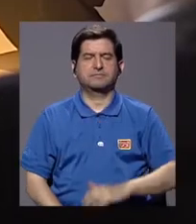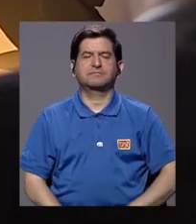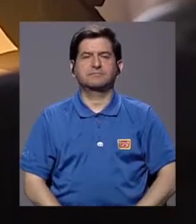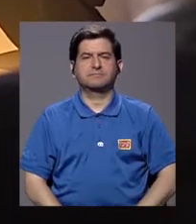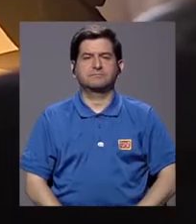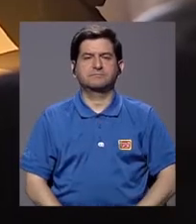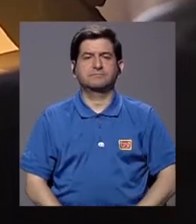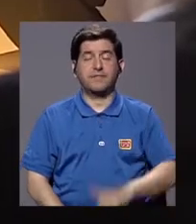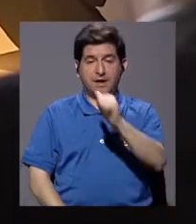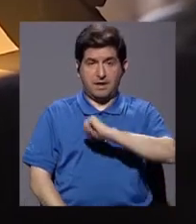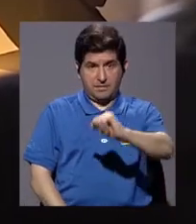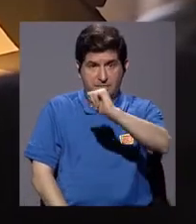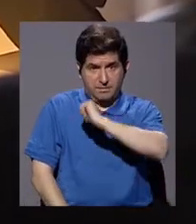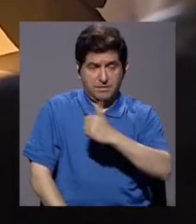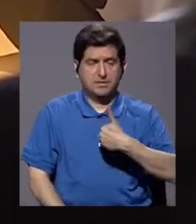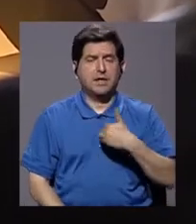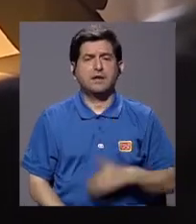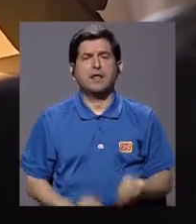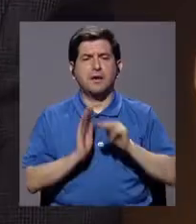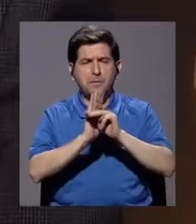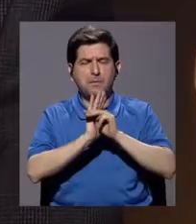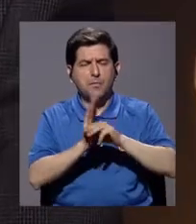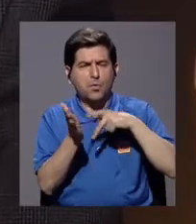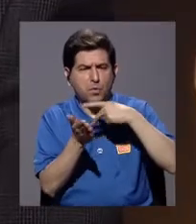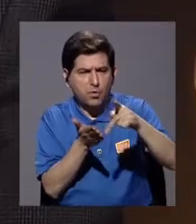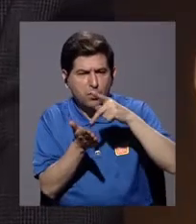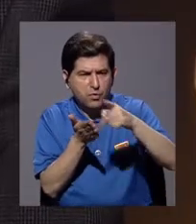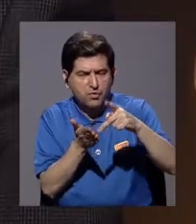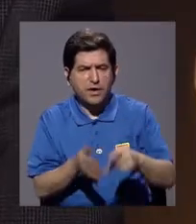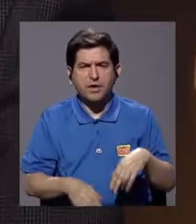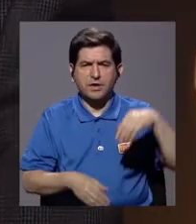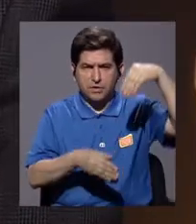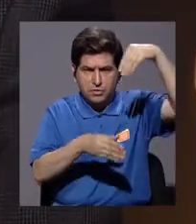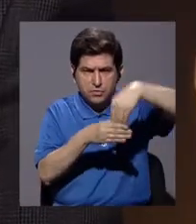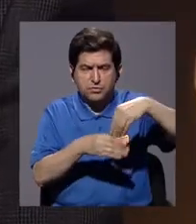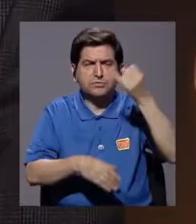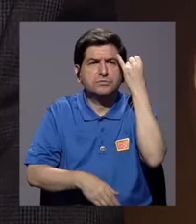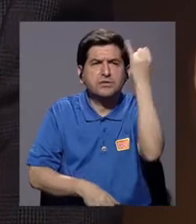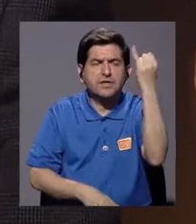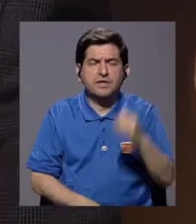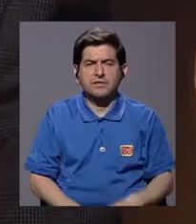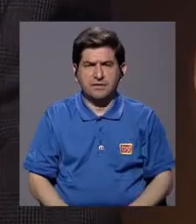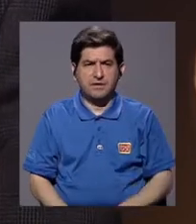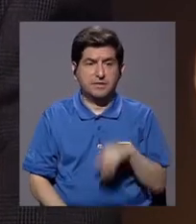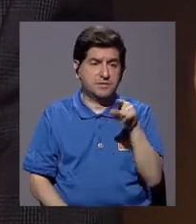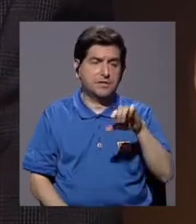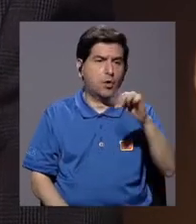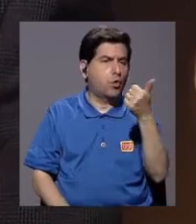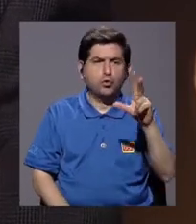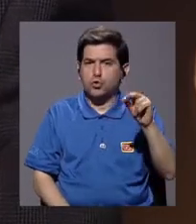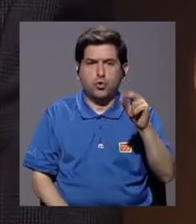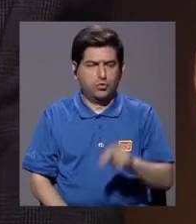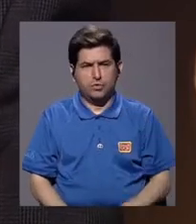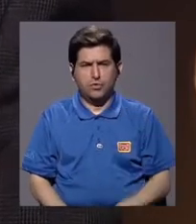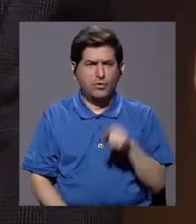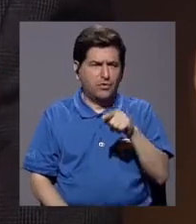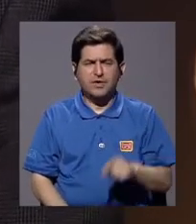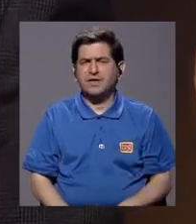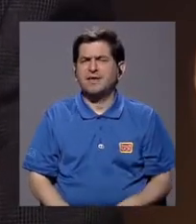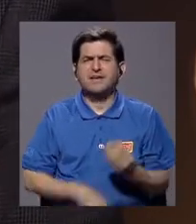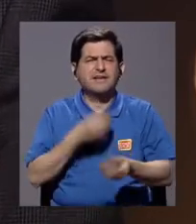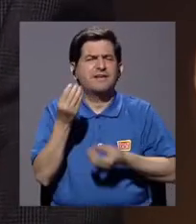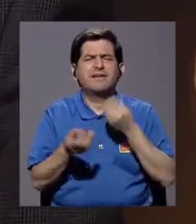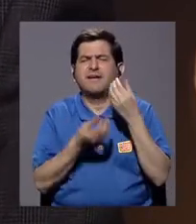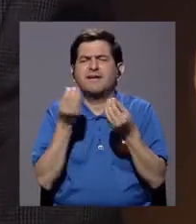y la Arecep tiene, digamos, modelos tarifarios que introducen ciertos conceptos y ciertos conceptos no. ¿Cómo se hacen esos